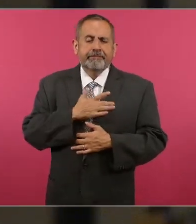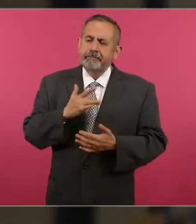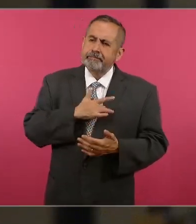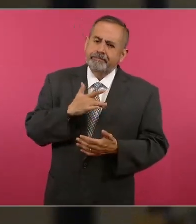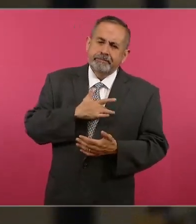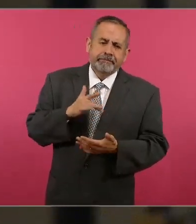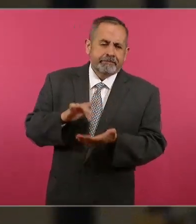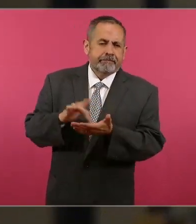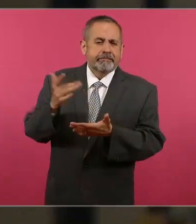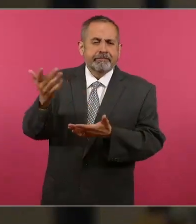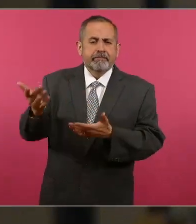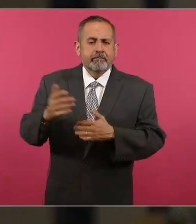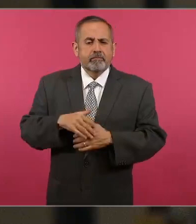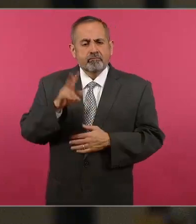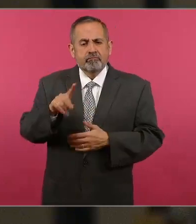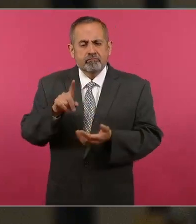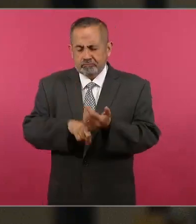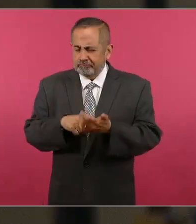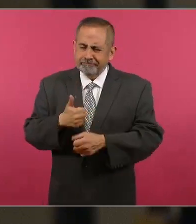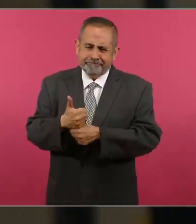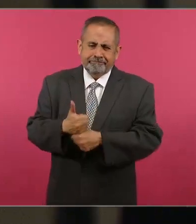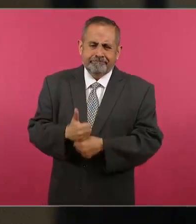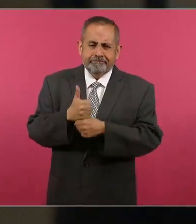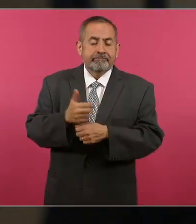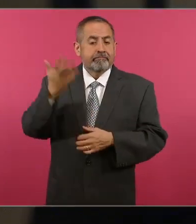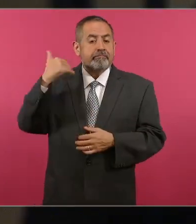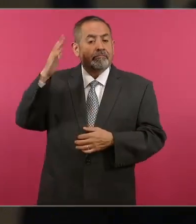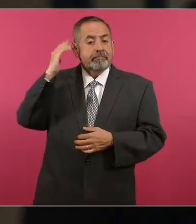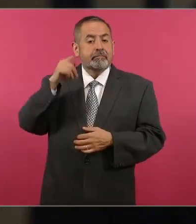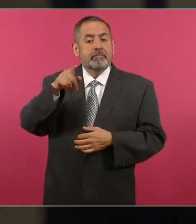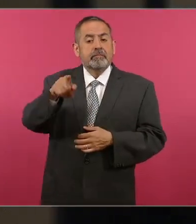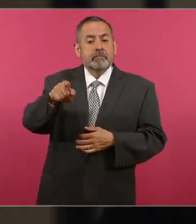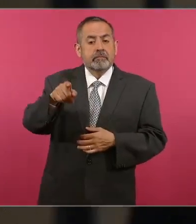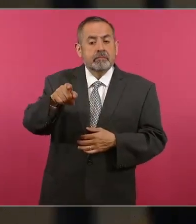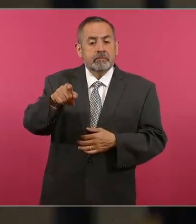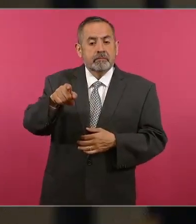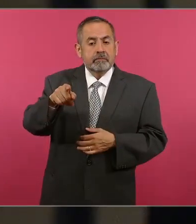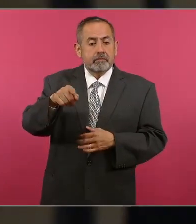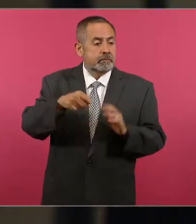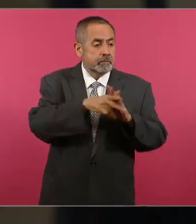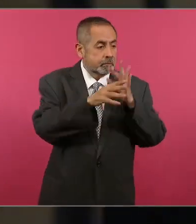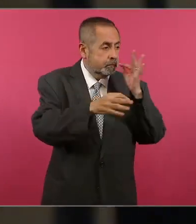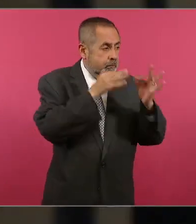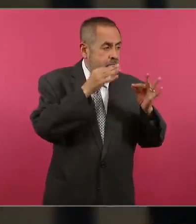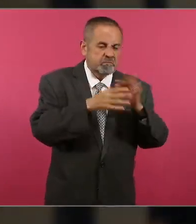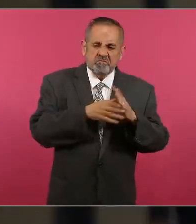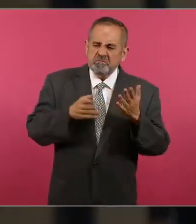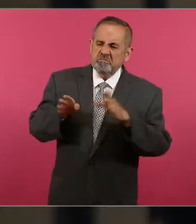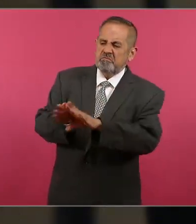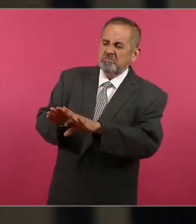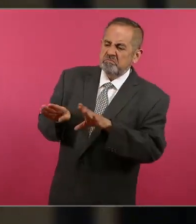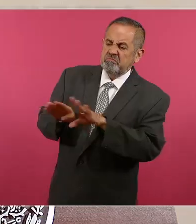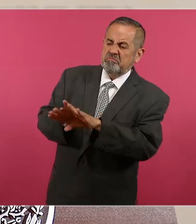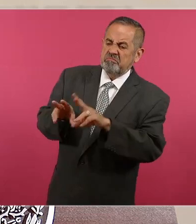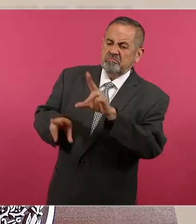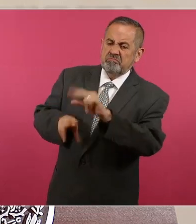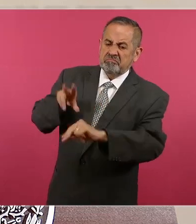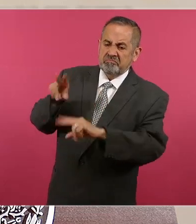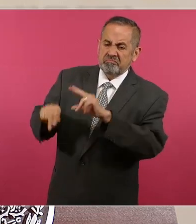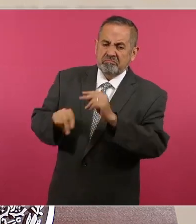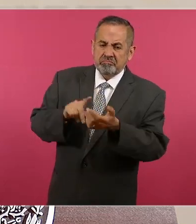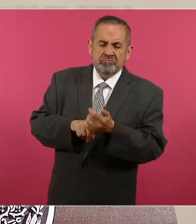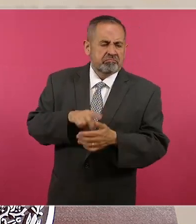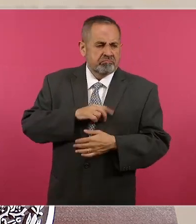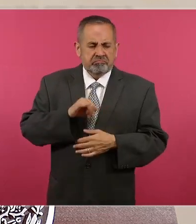también sufrí mucho cuando usted, pues los demás medios no podían, no lo dejaban pasar. Yo